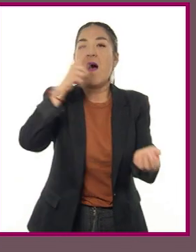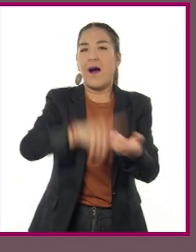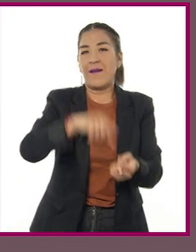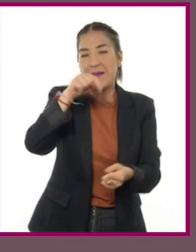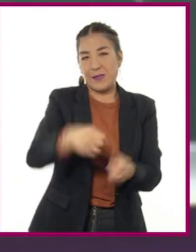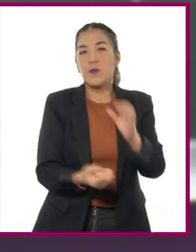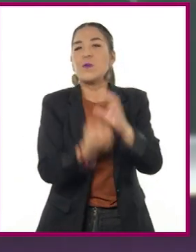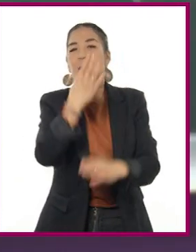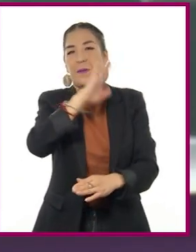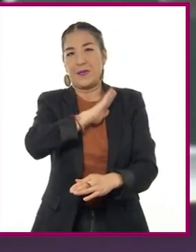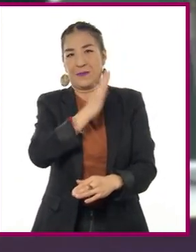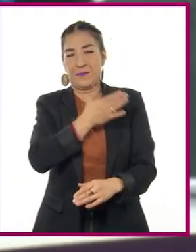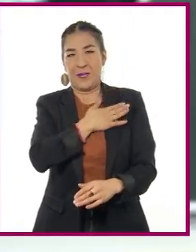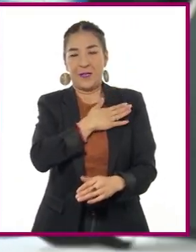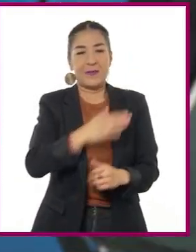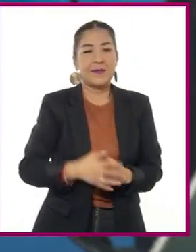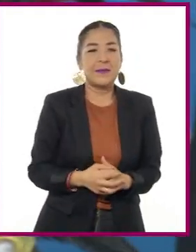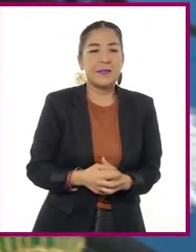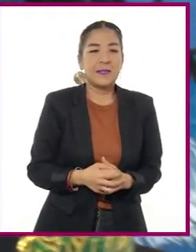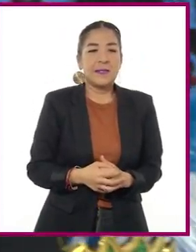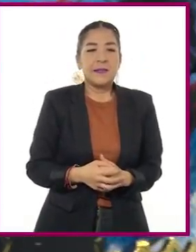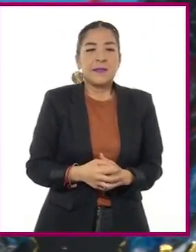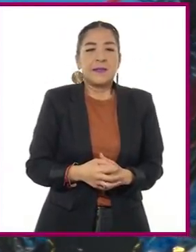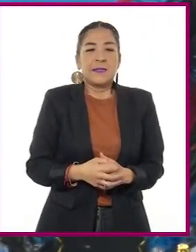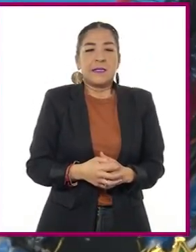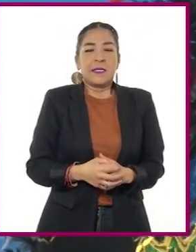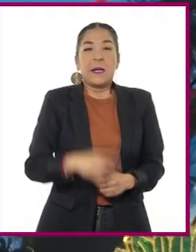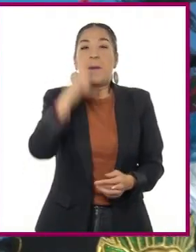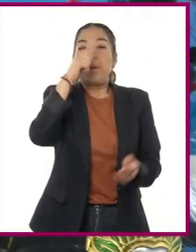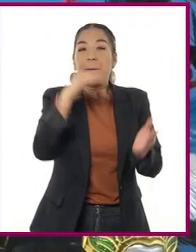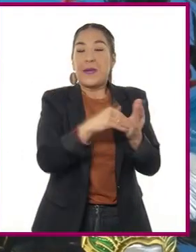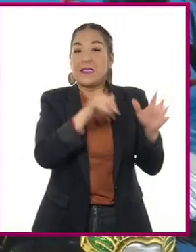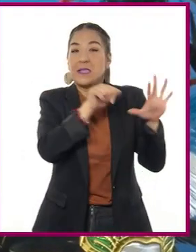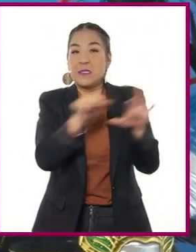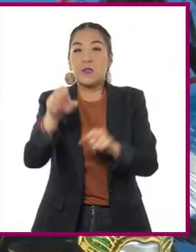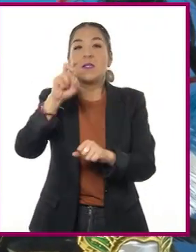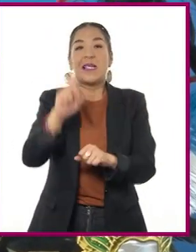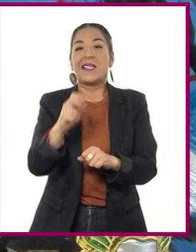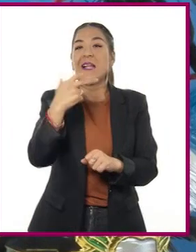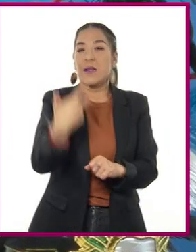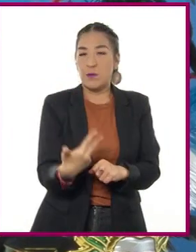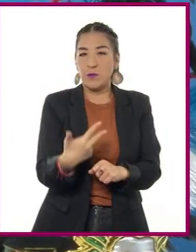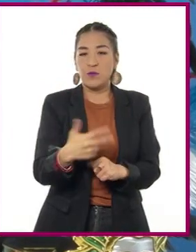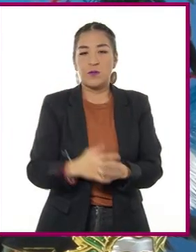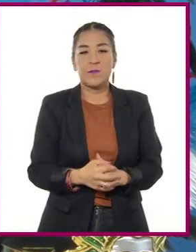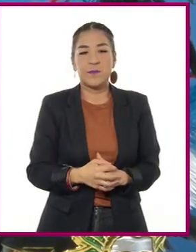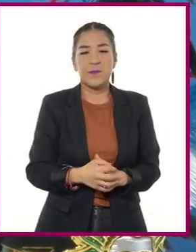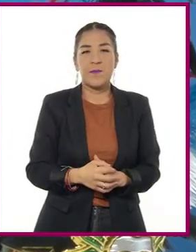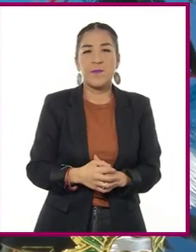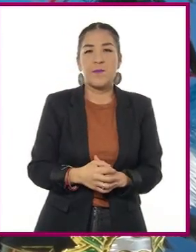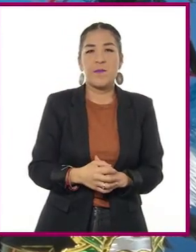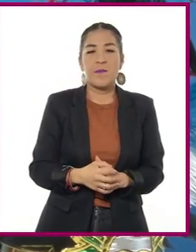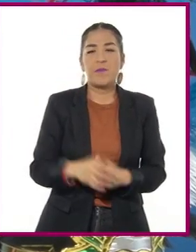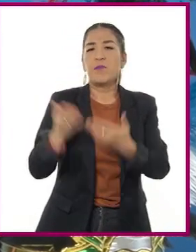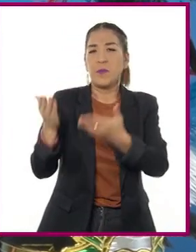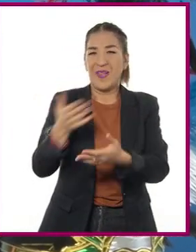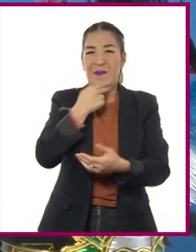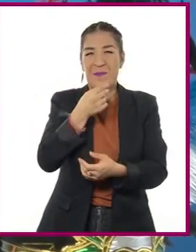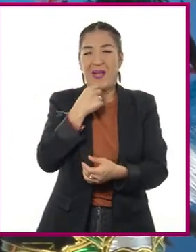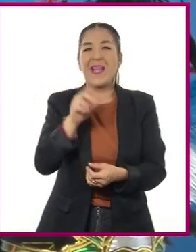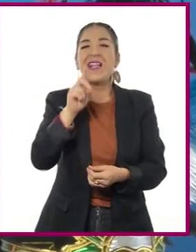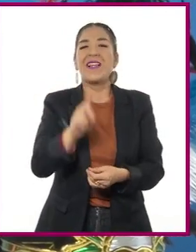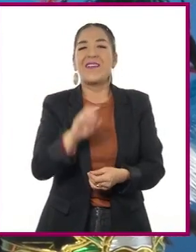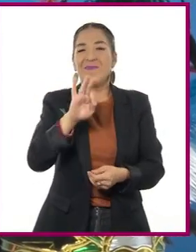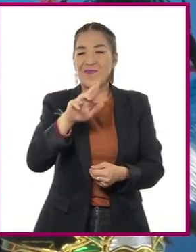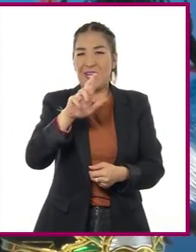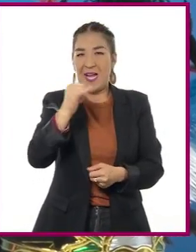España. En 1638, Este fraile mercedario determinó